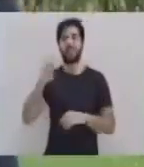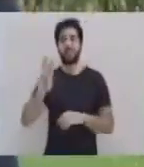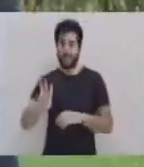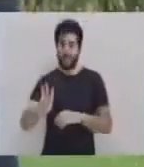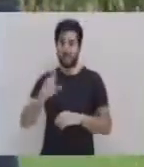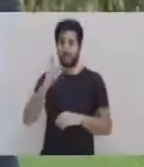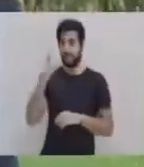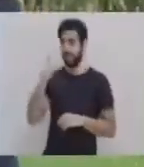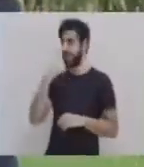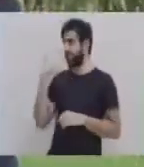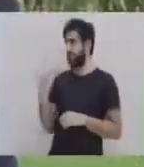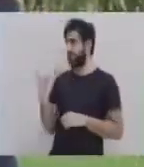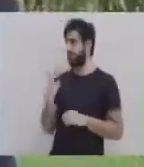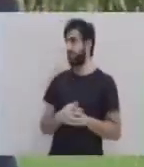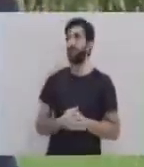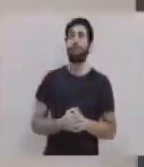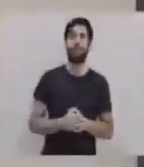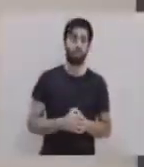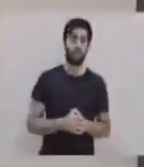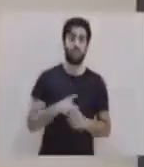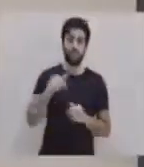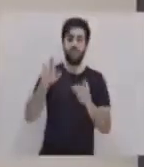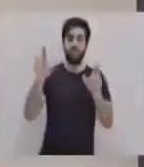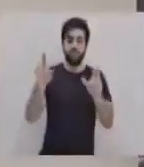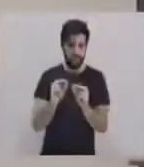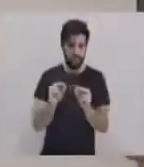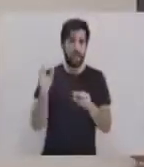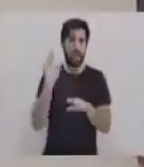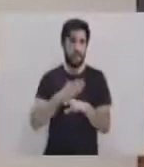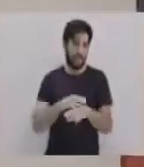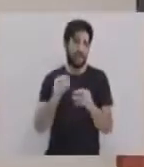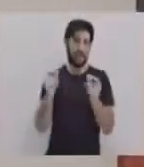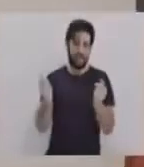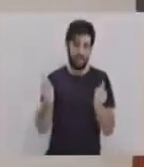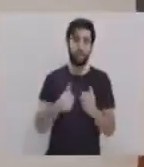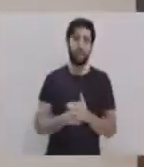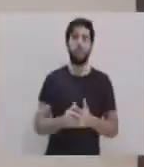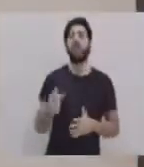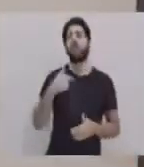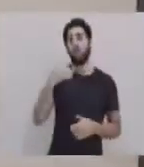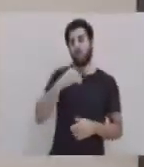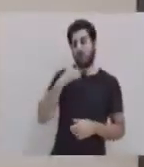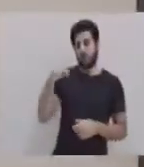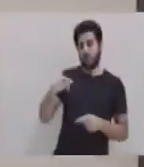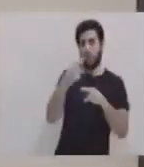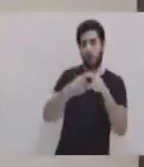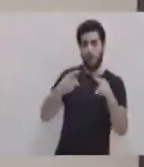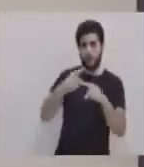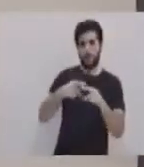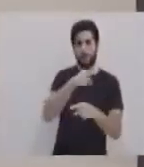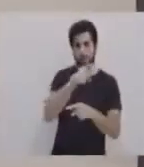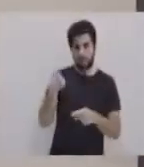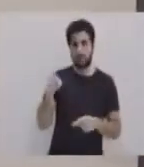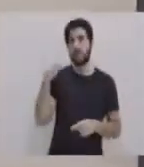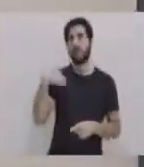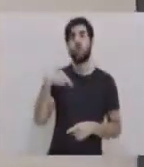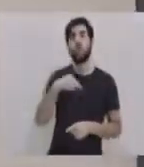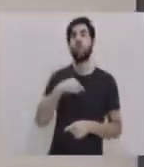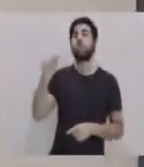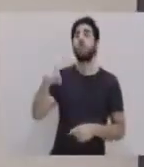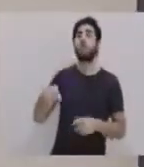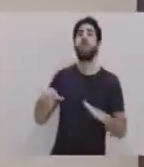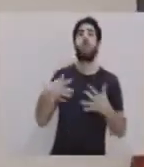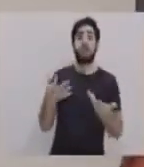que quiero compartir contigo ahora. Hemos obtenido el resultado de llevar la función a su